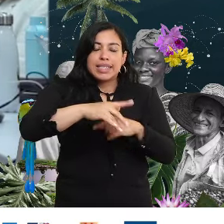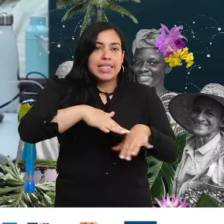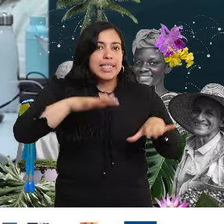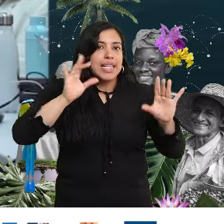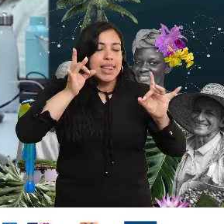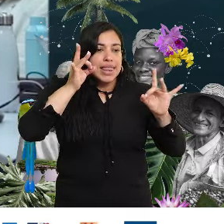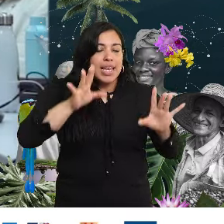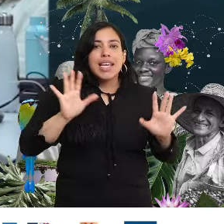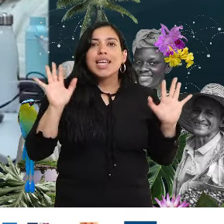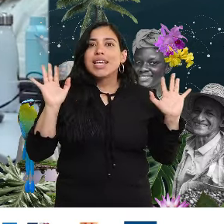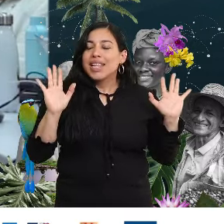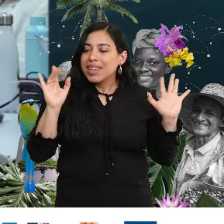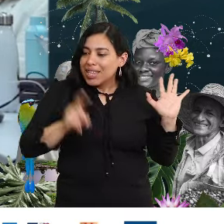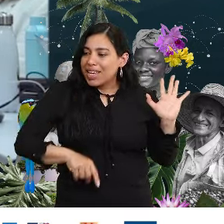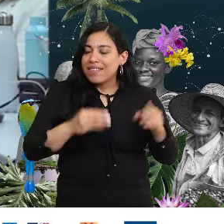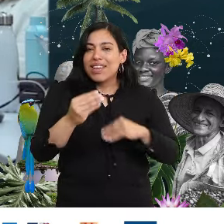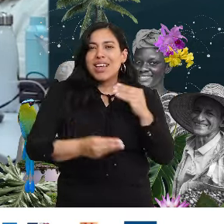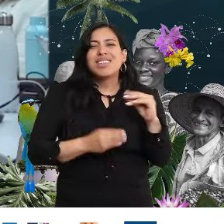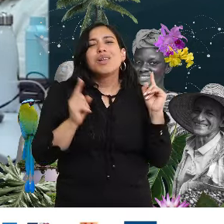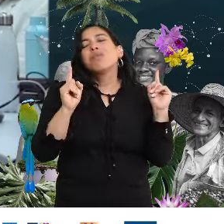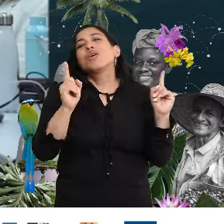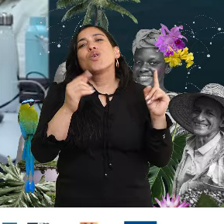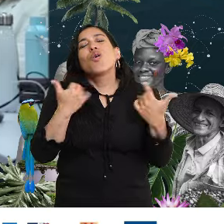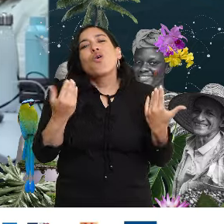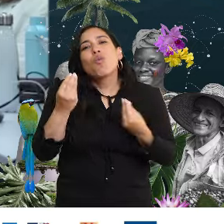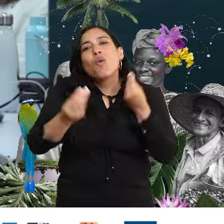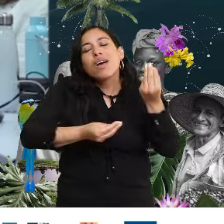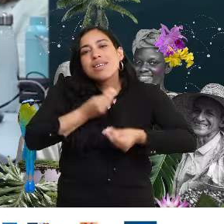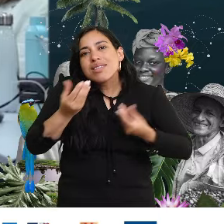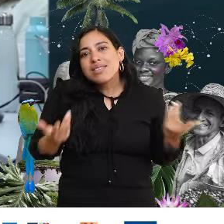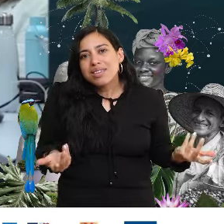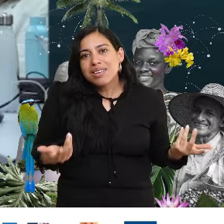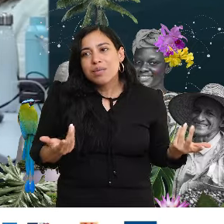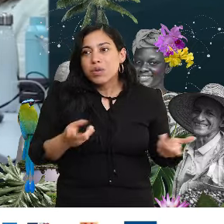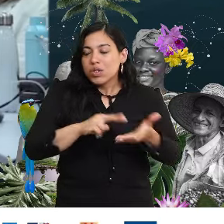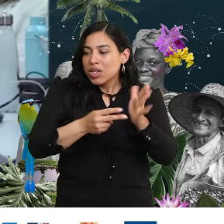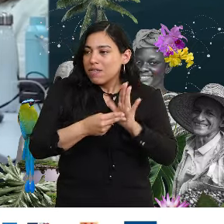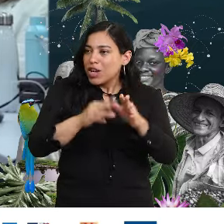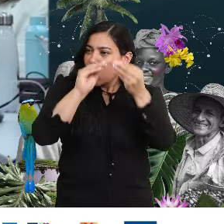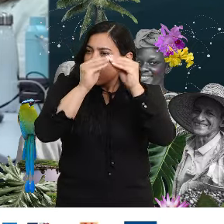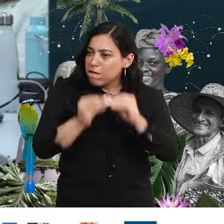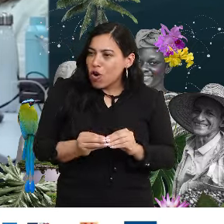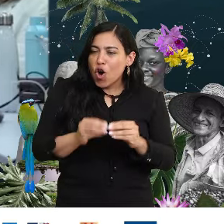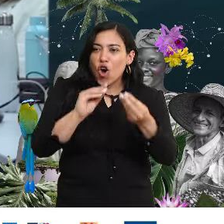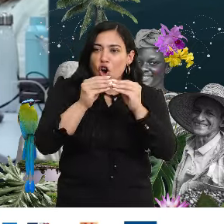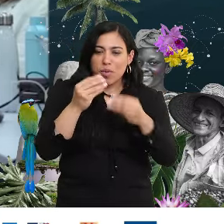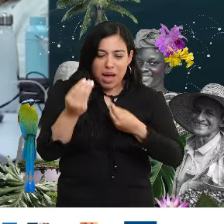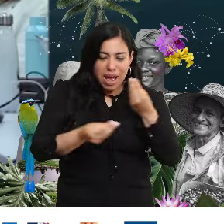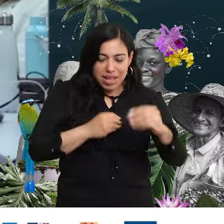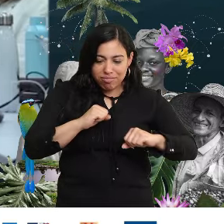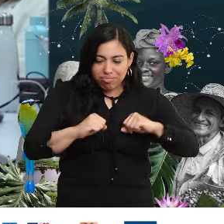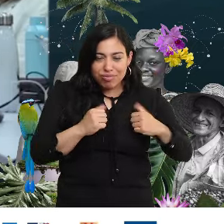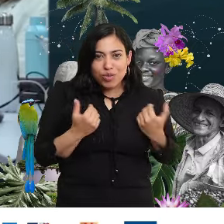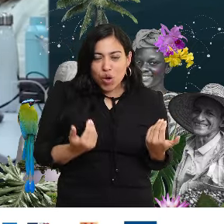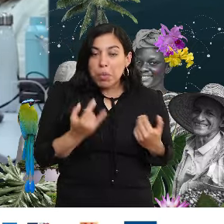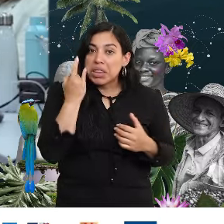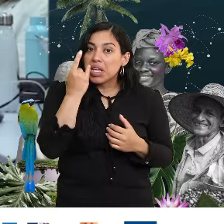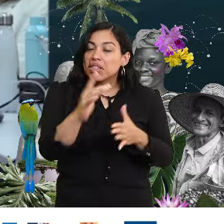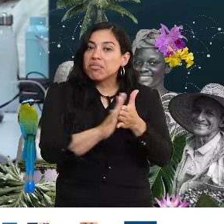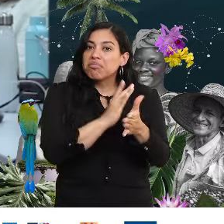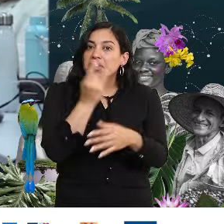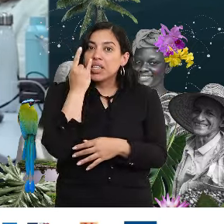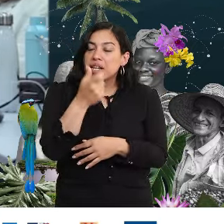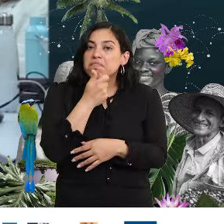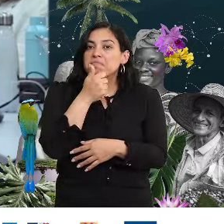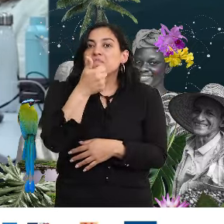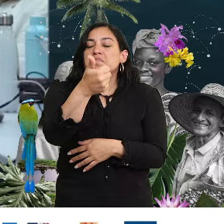diferentes escenarios. Pero cómo lo volvemos una forma de hacerlo, y muy interesante también ese